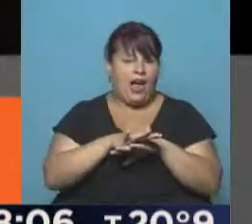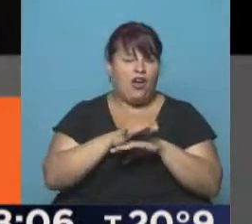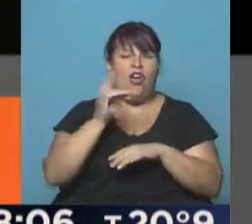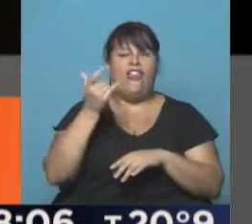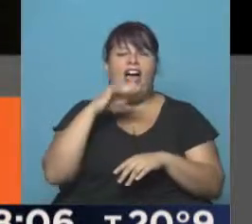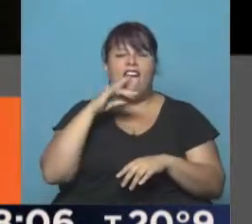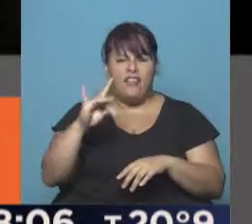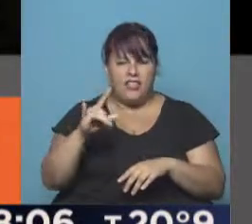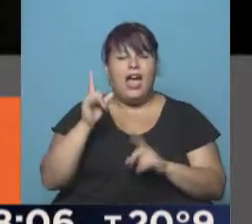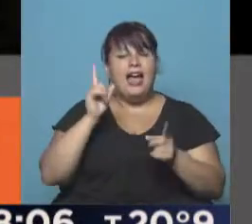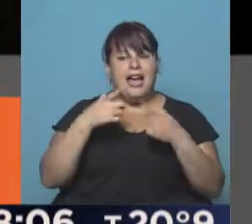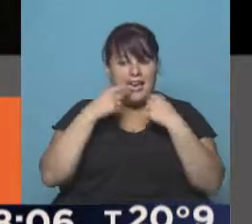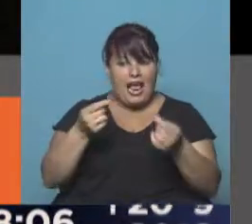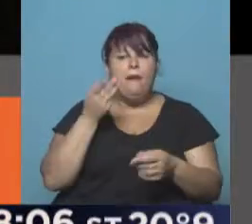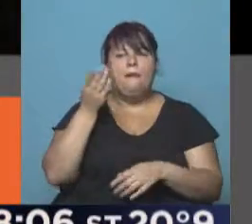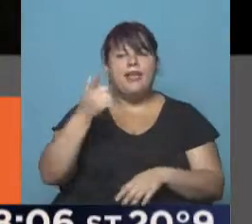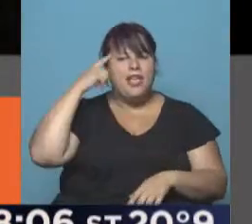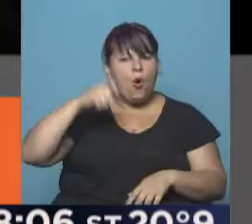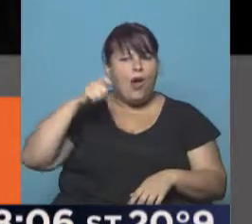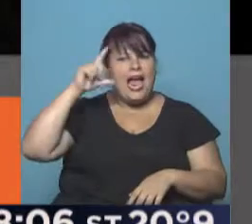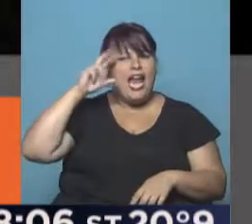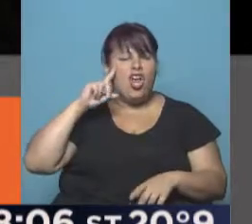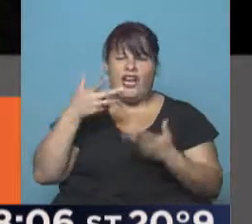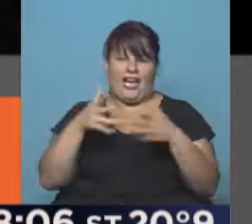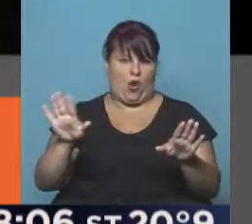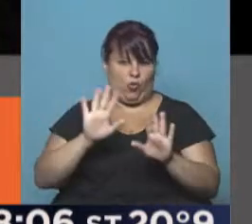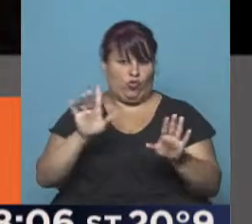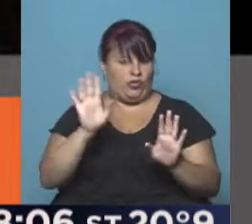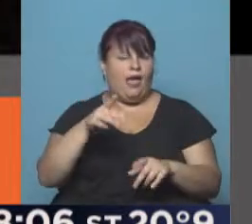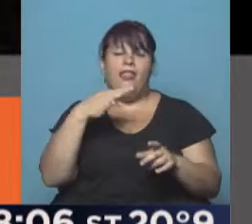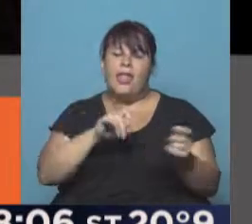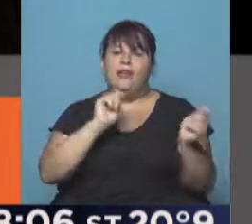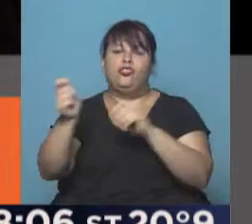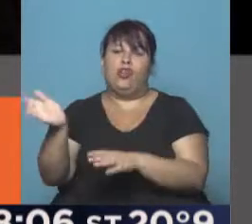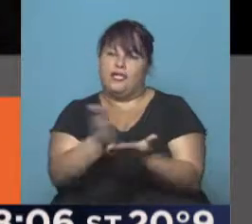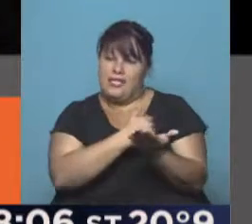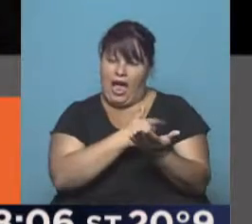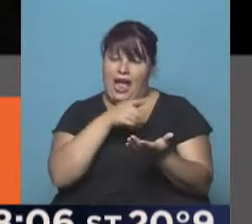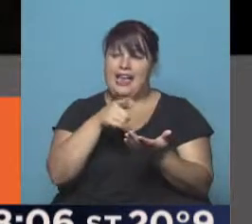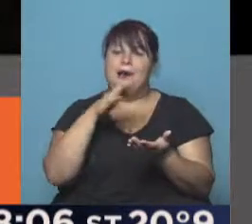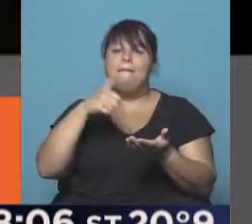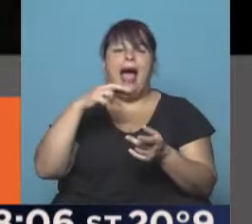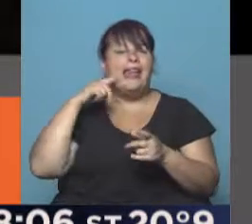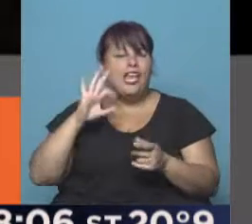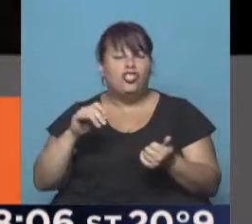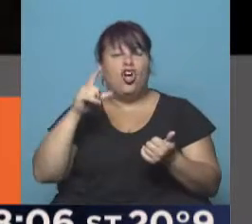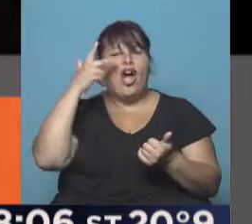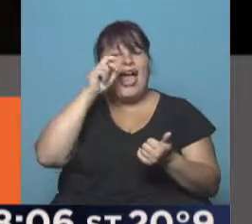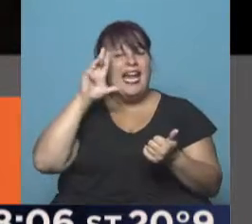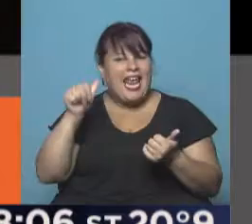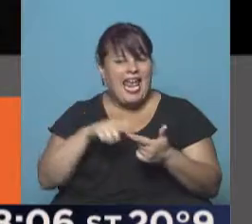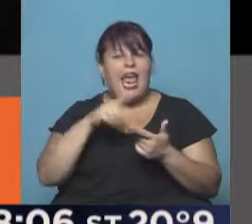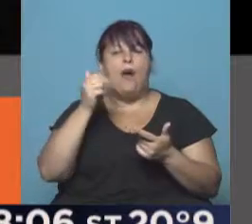además de la apelación papeleo pidió que el juez ercolini deje la causa y se revoque el sobreseimiento a magnetto ernestina herrera de noble